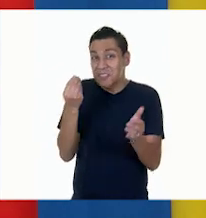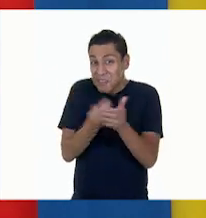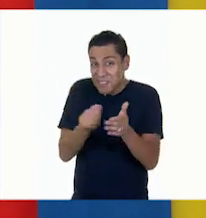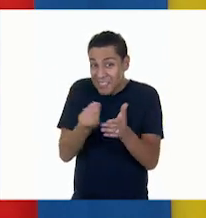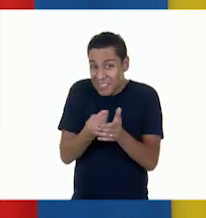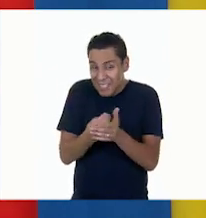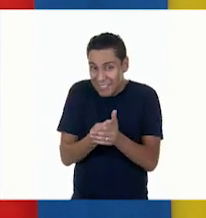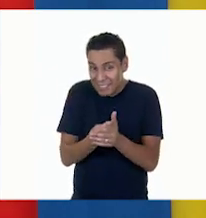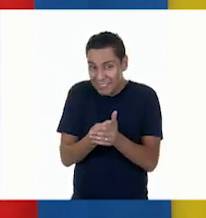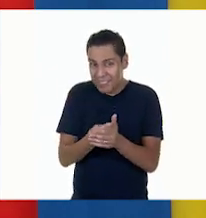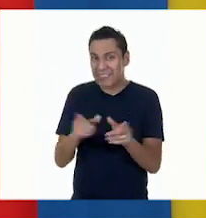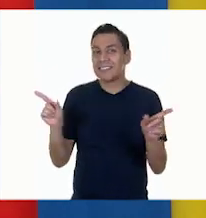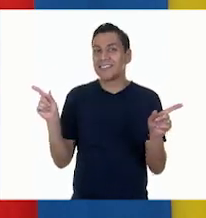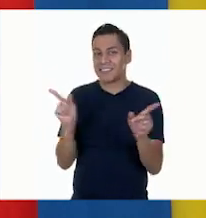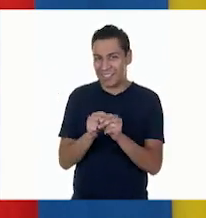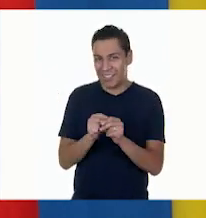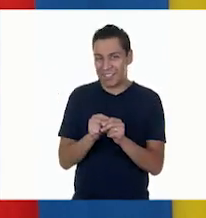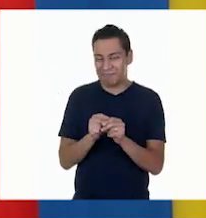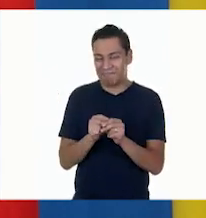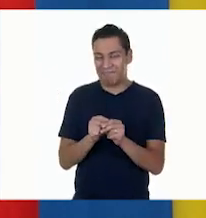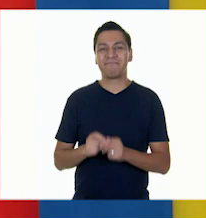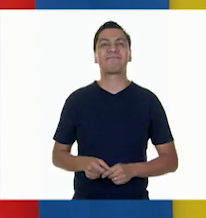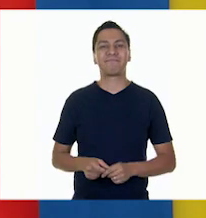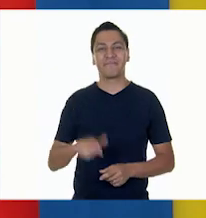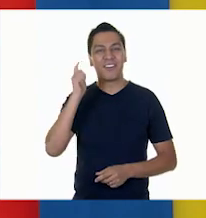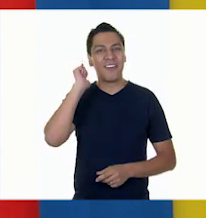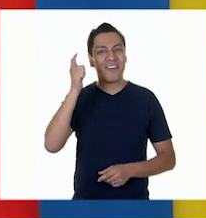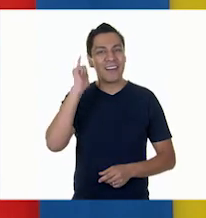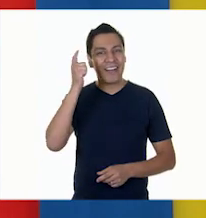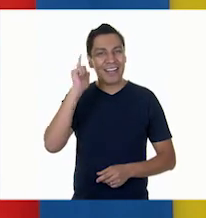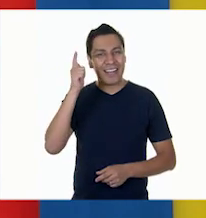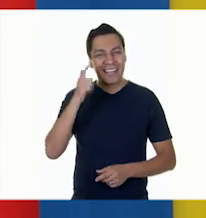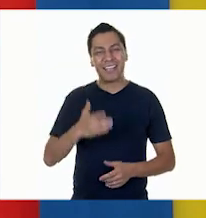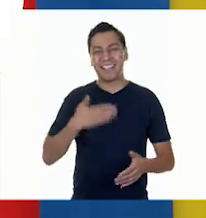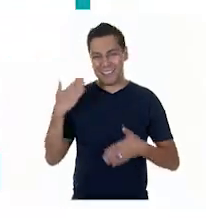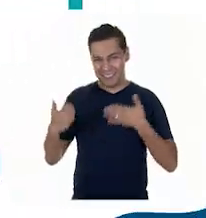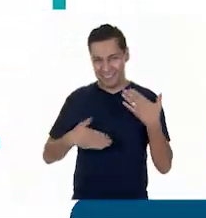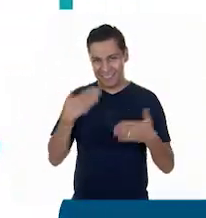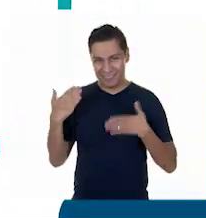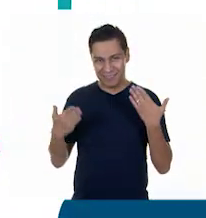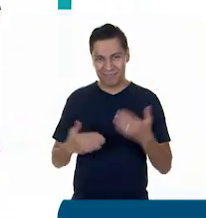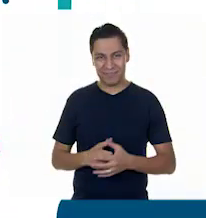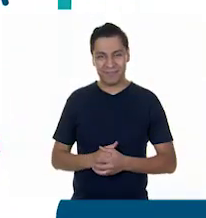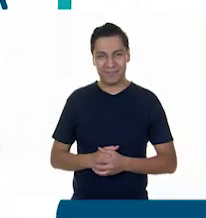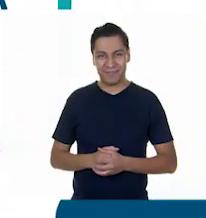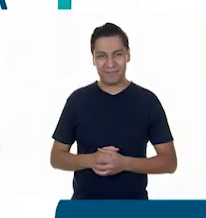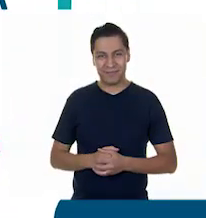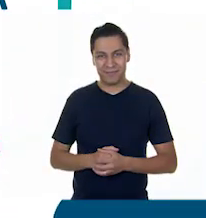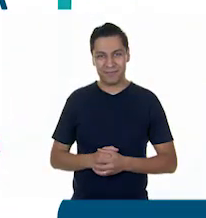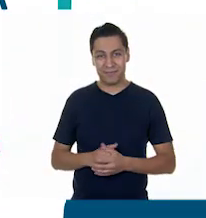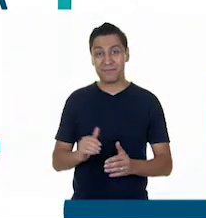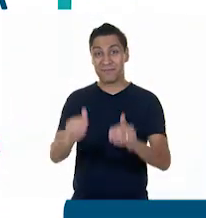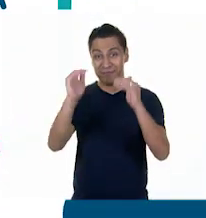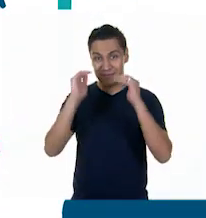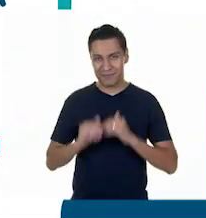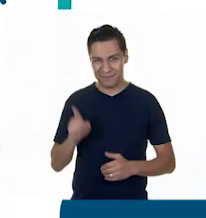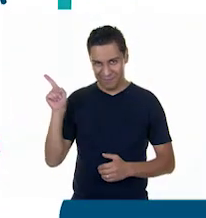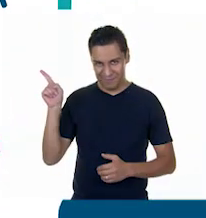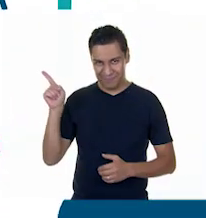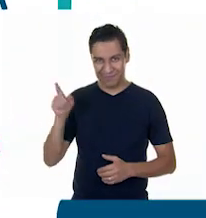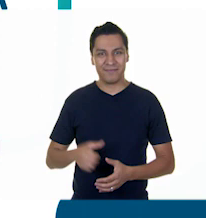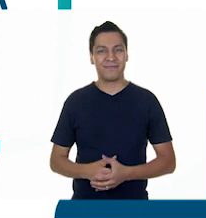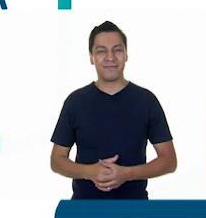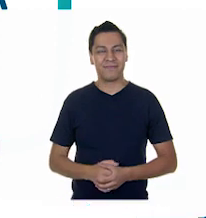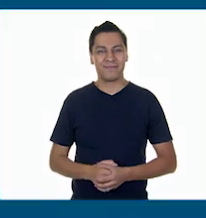Ciencias Naturales de quinto grado. Espero que lo hayan disfrutado tanto como nosotros. A continuación, geografía.